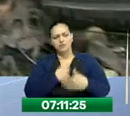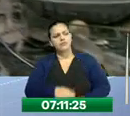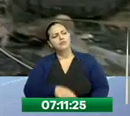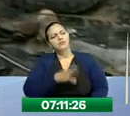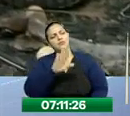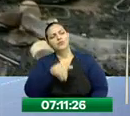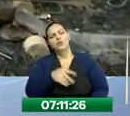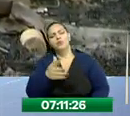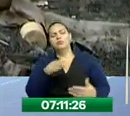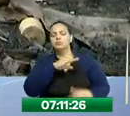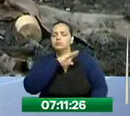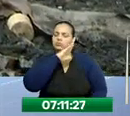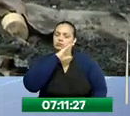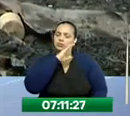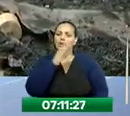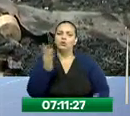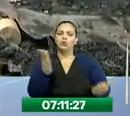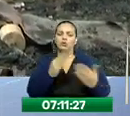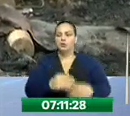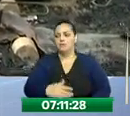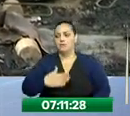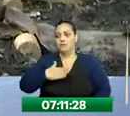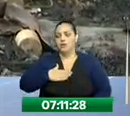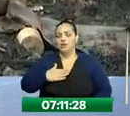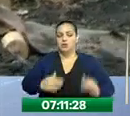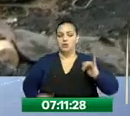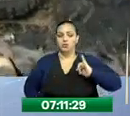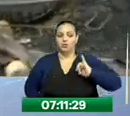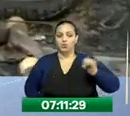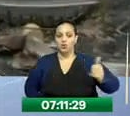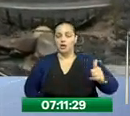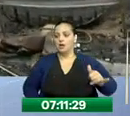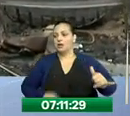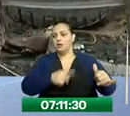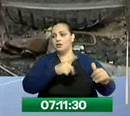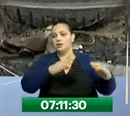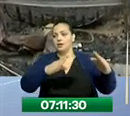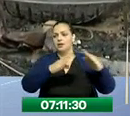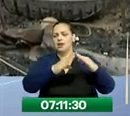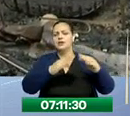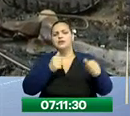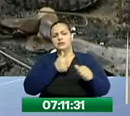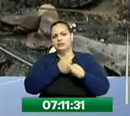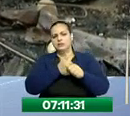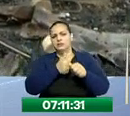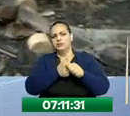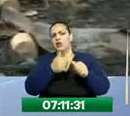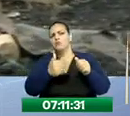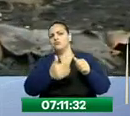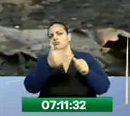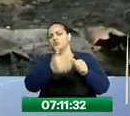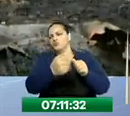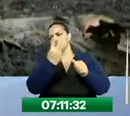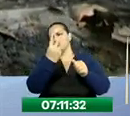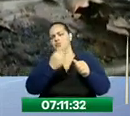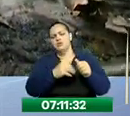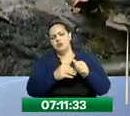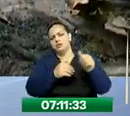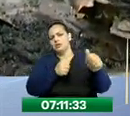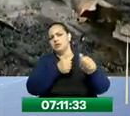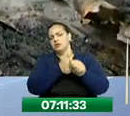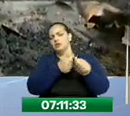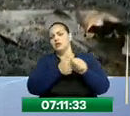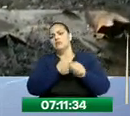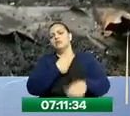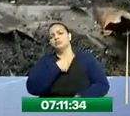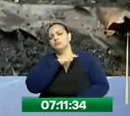por esta noche? En la casa de mi suegra, que está a unas dos cuadras. Sí, está cerca. Ok, este incendio, este accidente, vamos